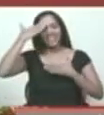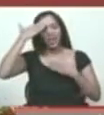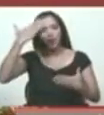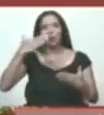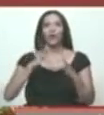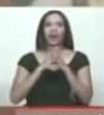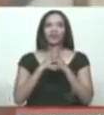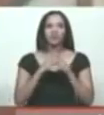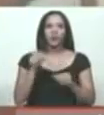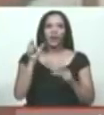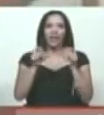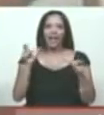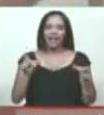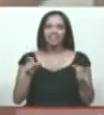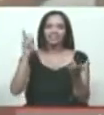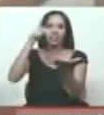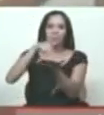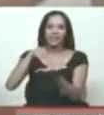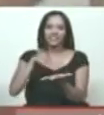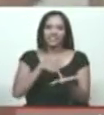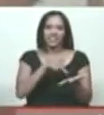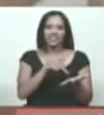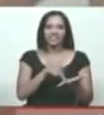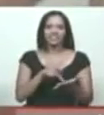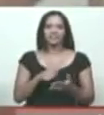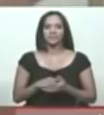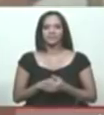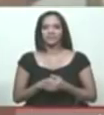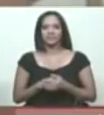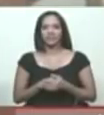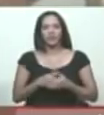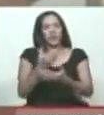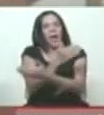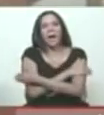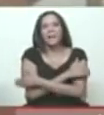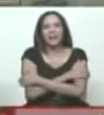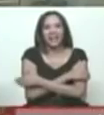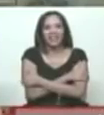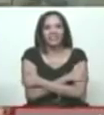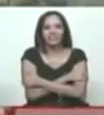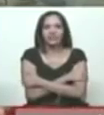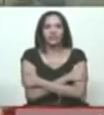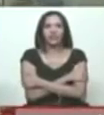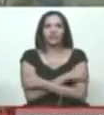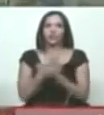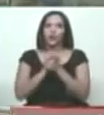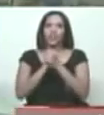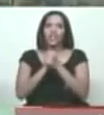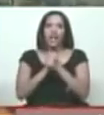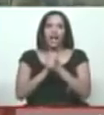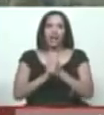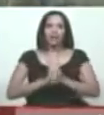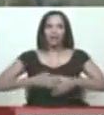toda la gente presente. La gente. Mi abrazo solidario, firme.